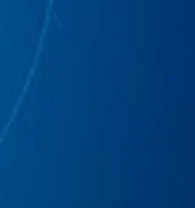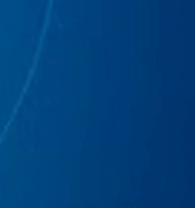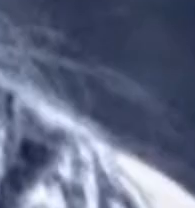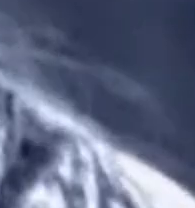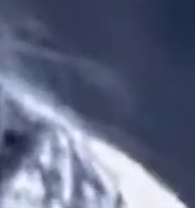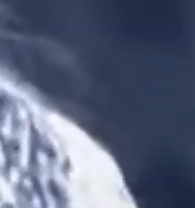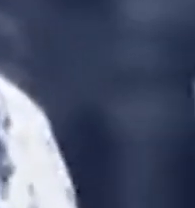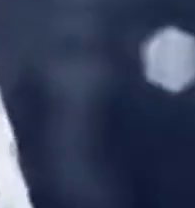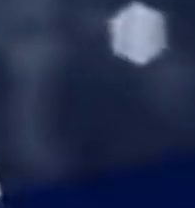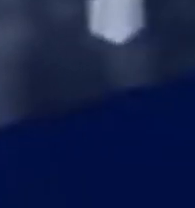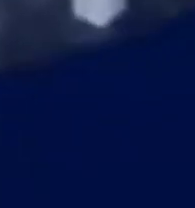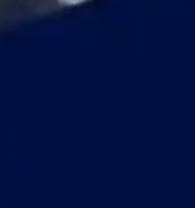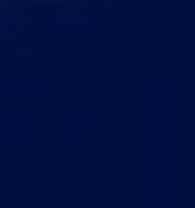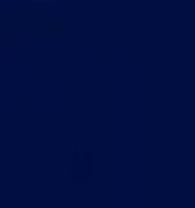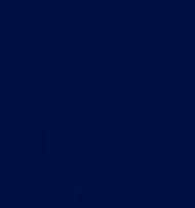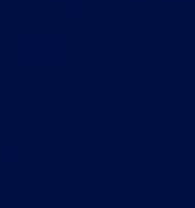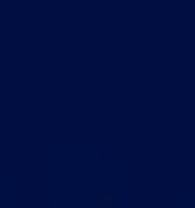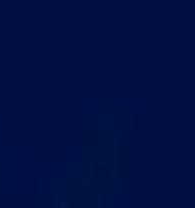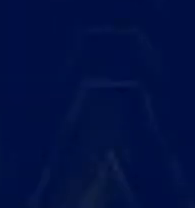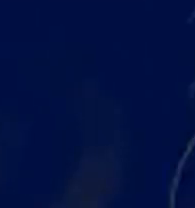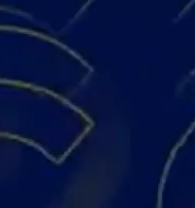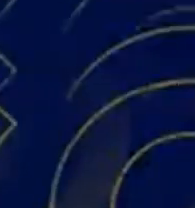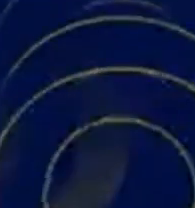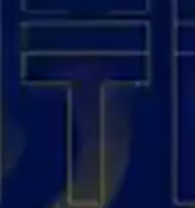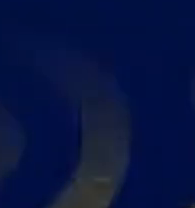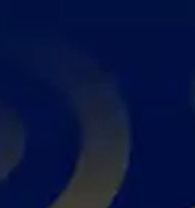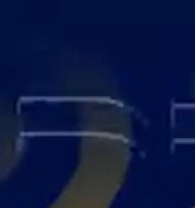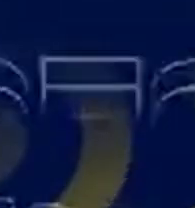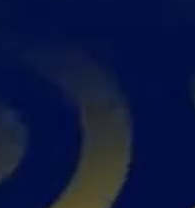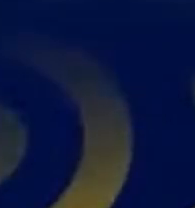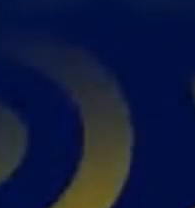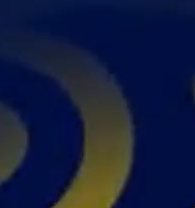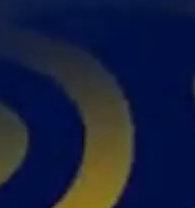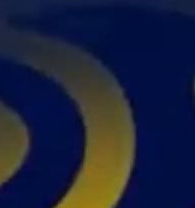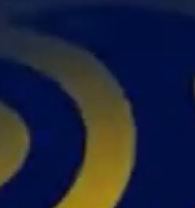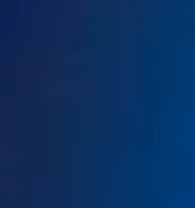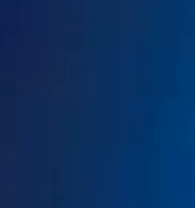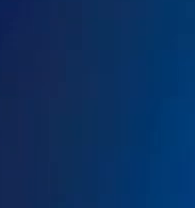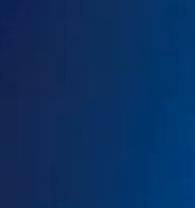A continuación, los mejores